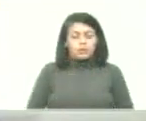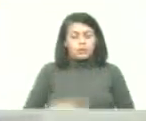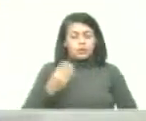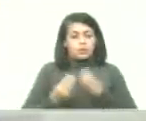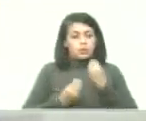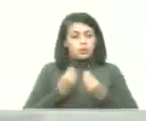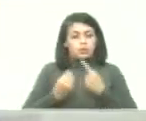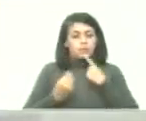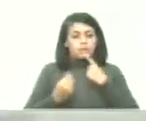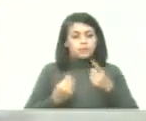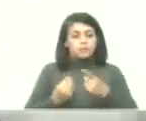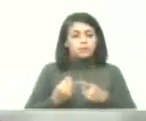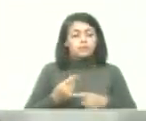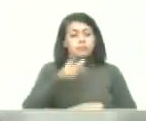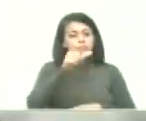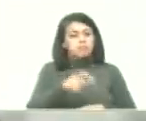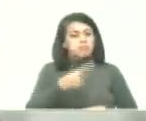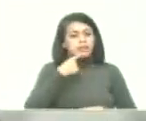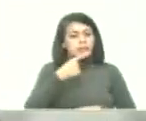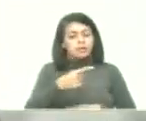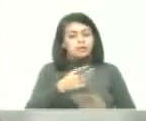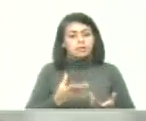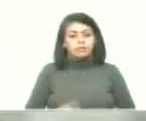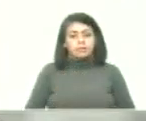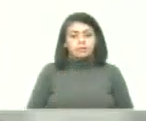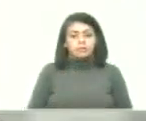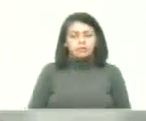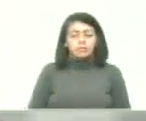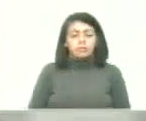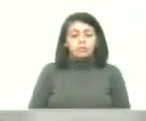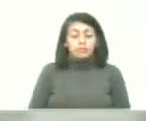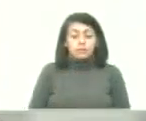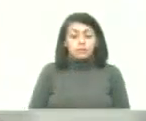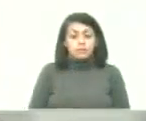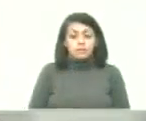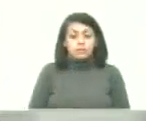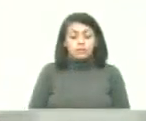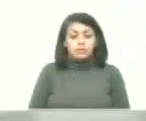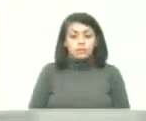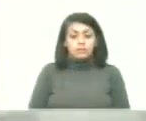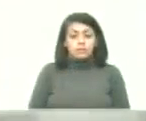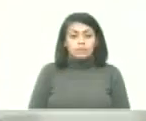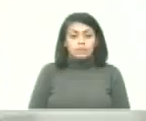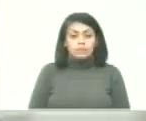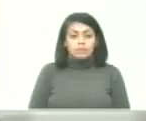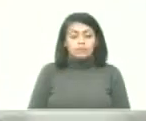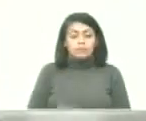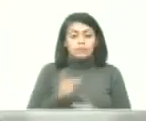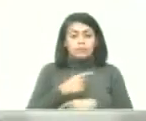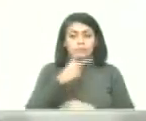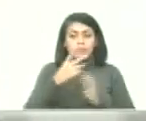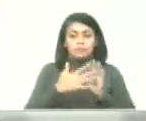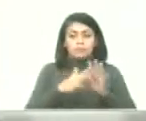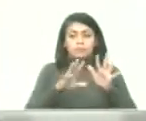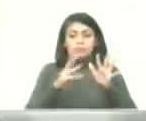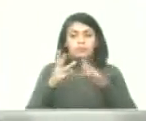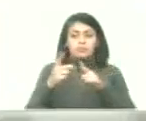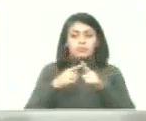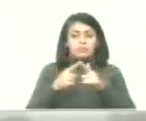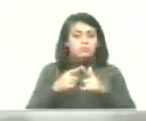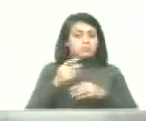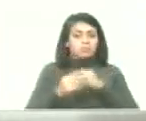¿cómo se le ocurre a ese bárbaro decir eso? Y eso fue en agosto del año 18. Pero